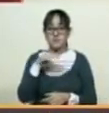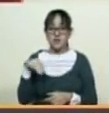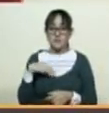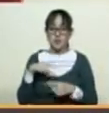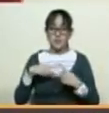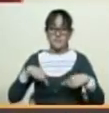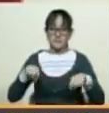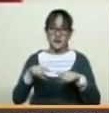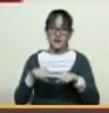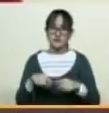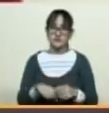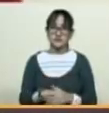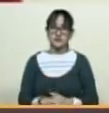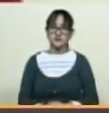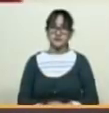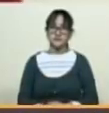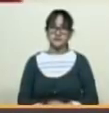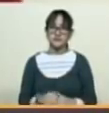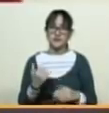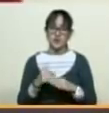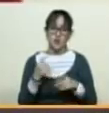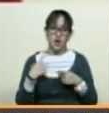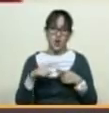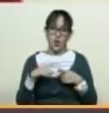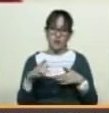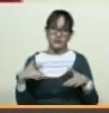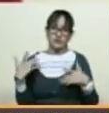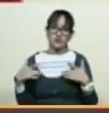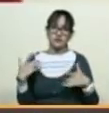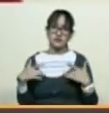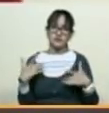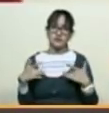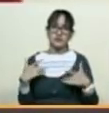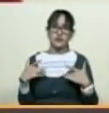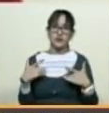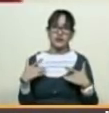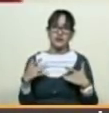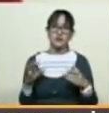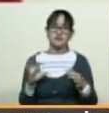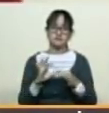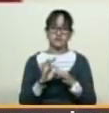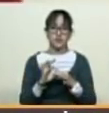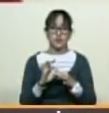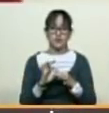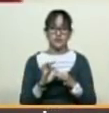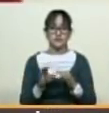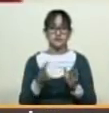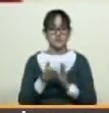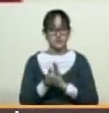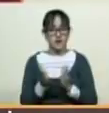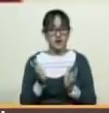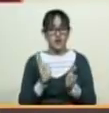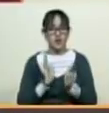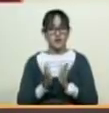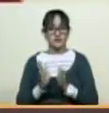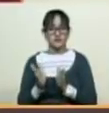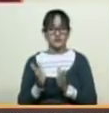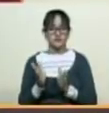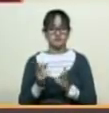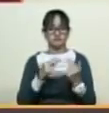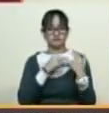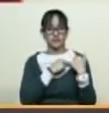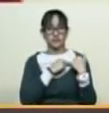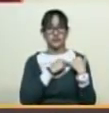mesa. Asimismo, también todas las otras actividades relativas a lo que es la organización y